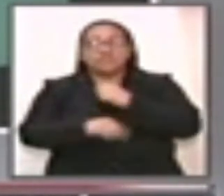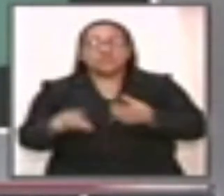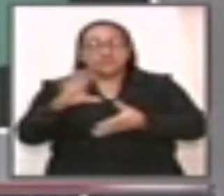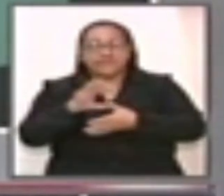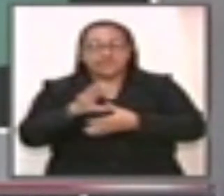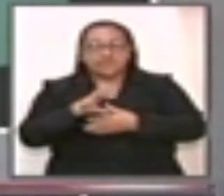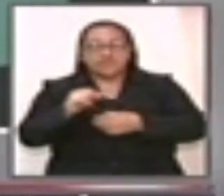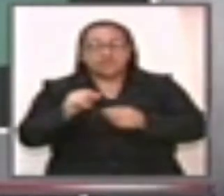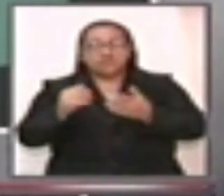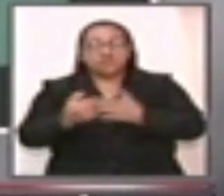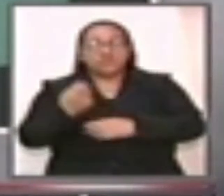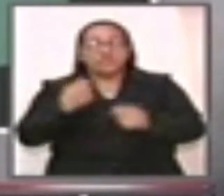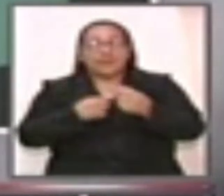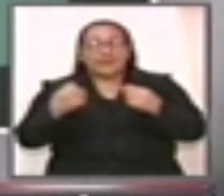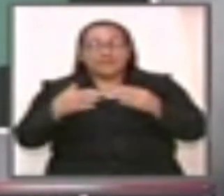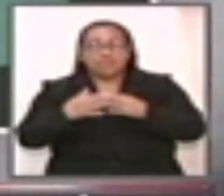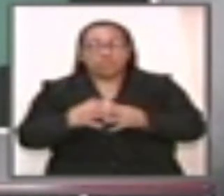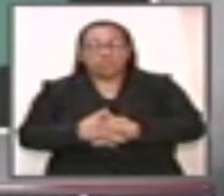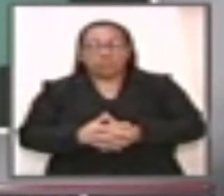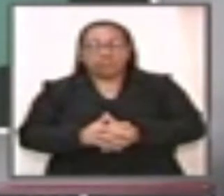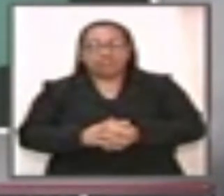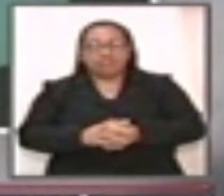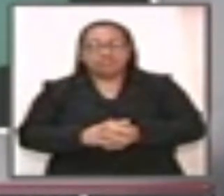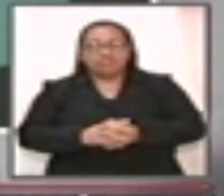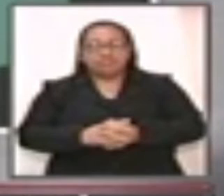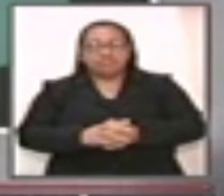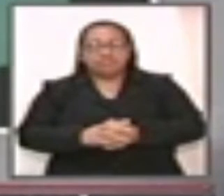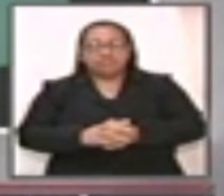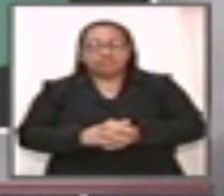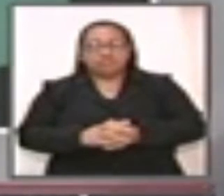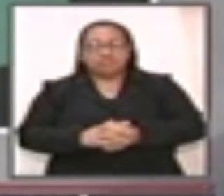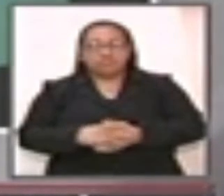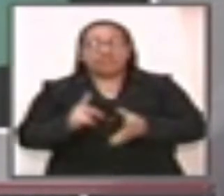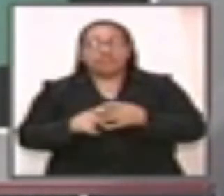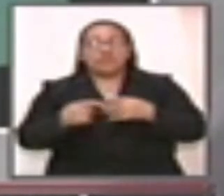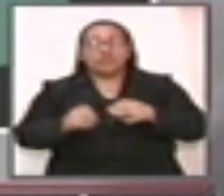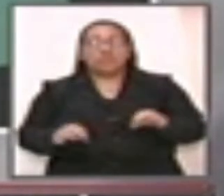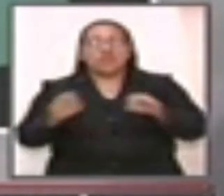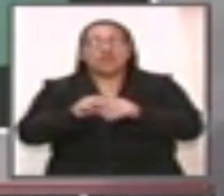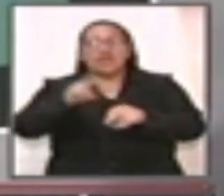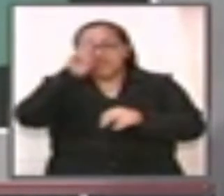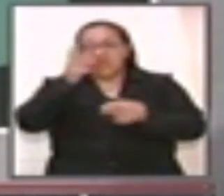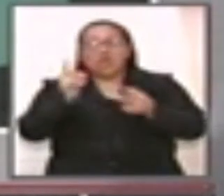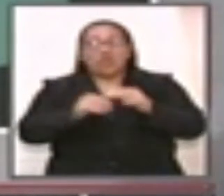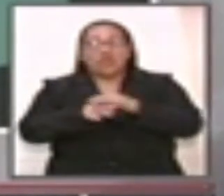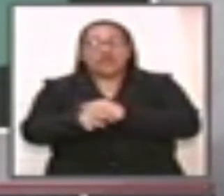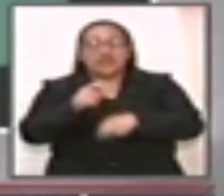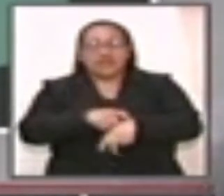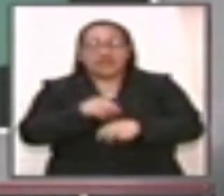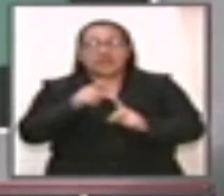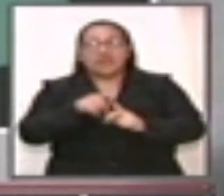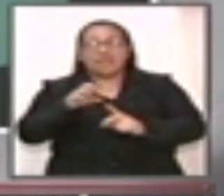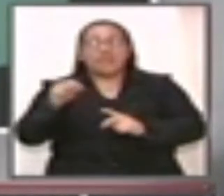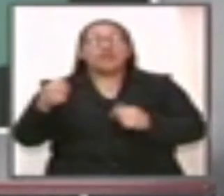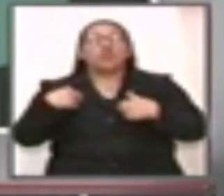Latina, y un nuevo mercado que se está comportando sumamente ventajoso para el Perú, y cuando entre en vigencia el TPP